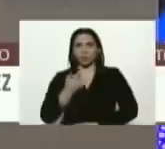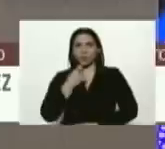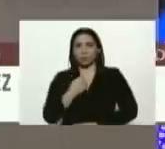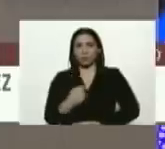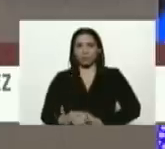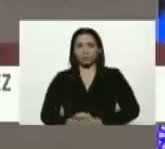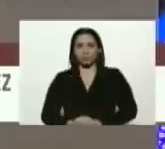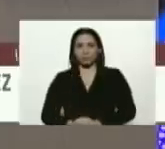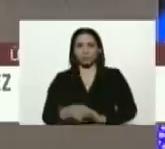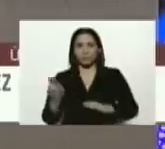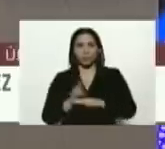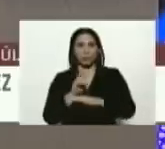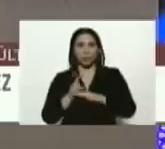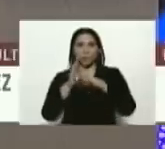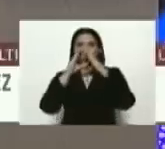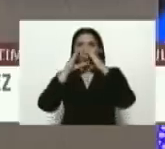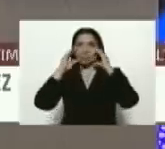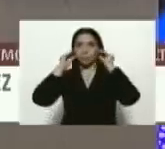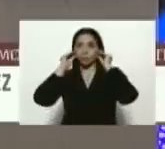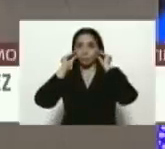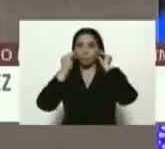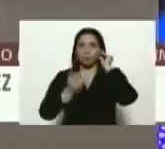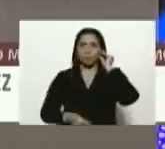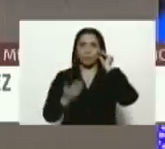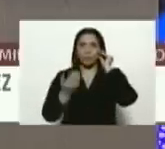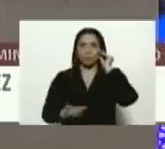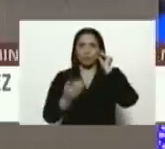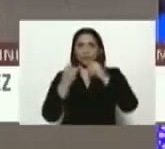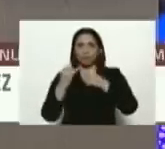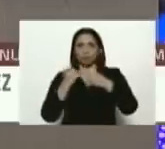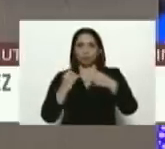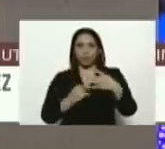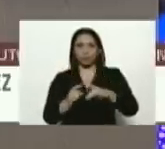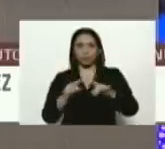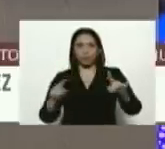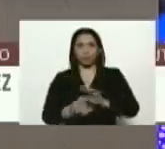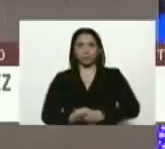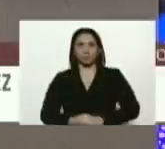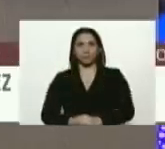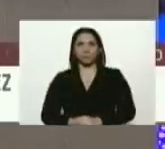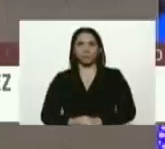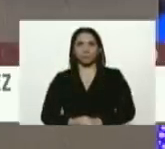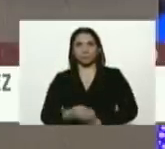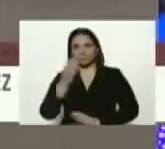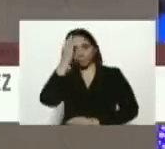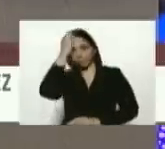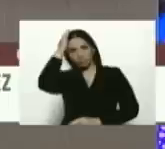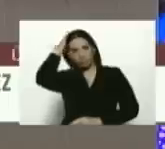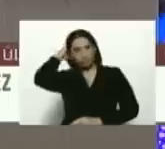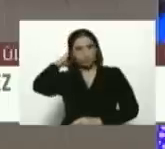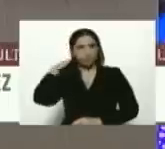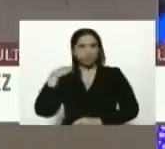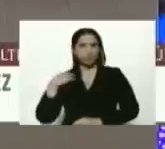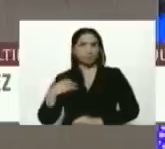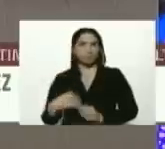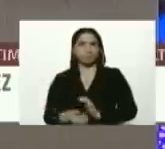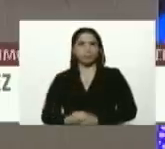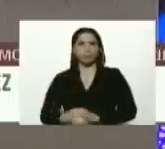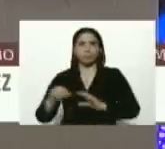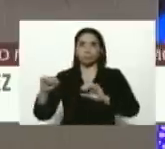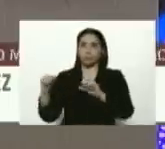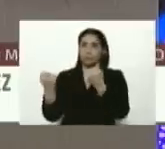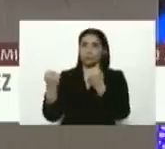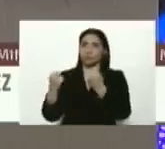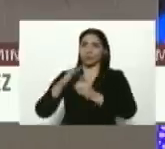que el uso de la mascarilla es el elemento fundamental de impedir la transmisión persona